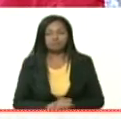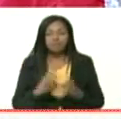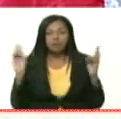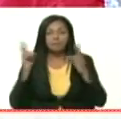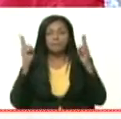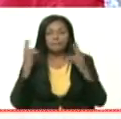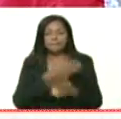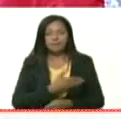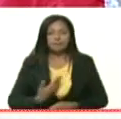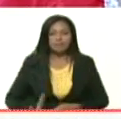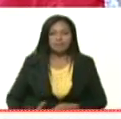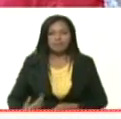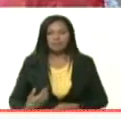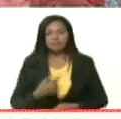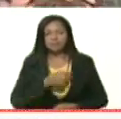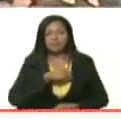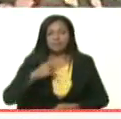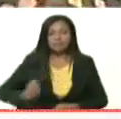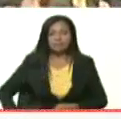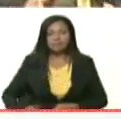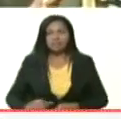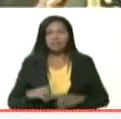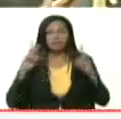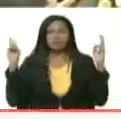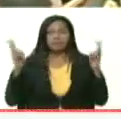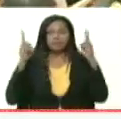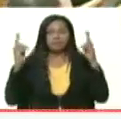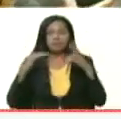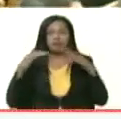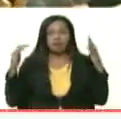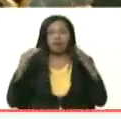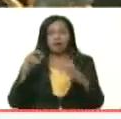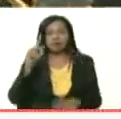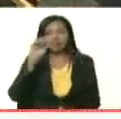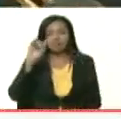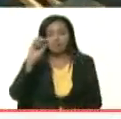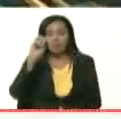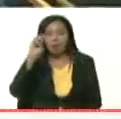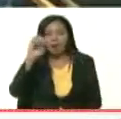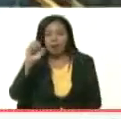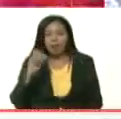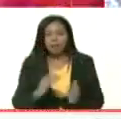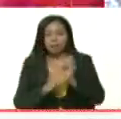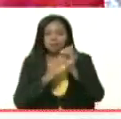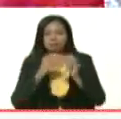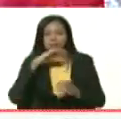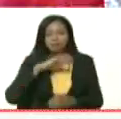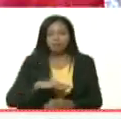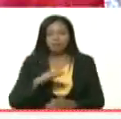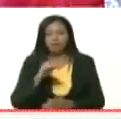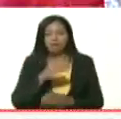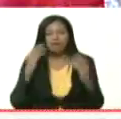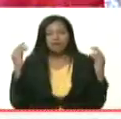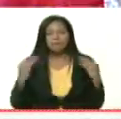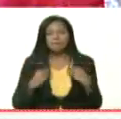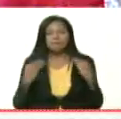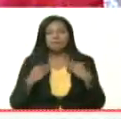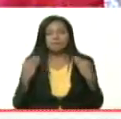el presidente Xi Jinping! ¡Que viva el gran timonel Mao Zedong! ¡Que viva la patria grande y